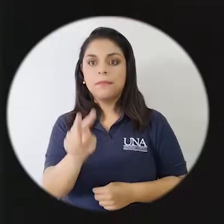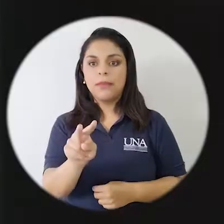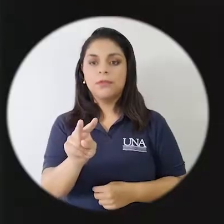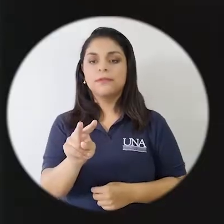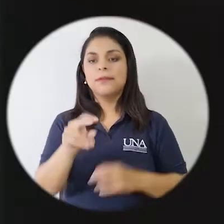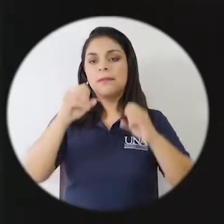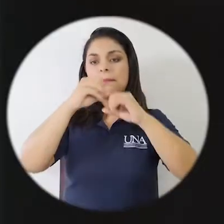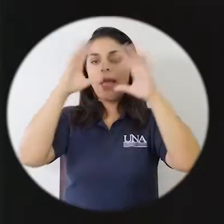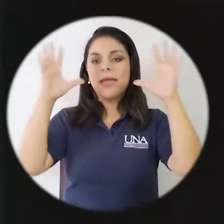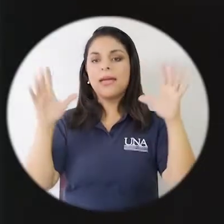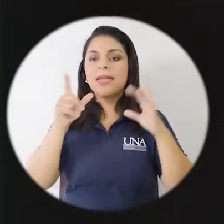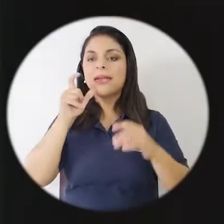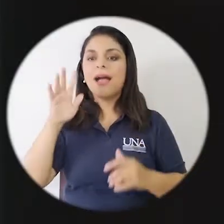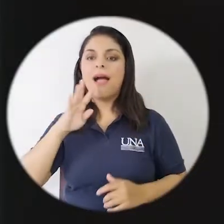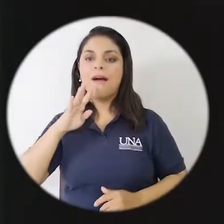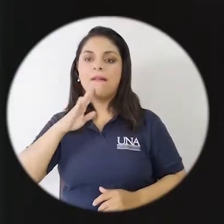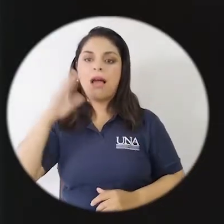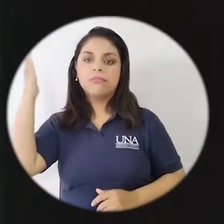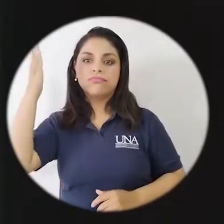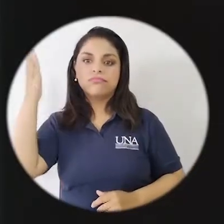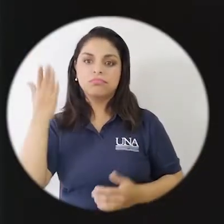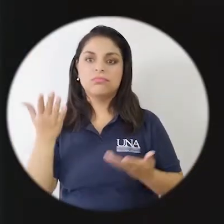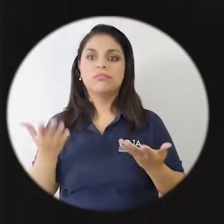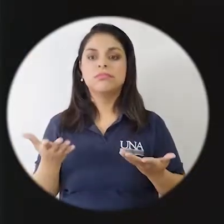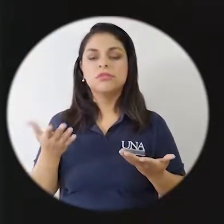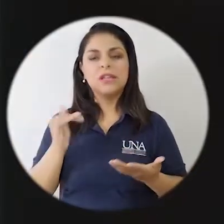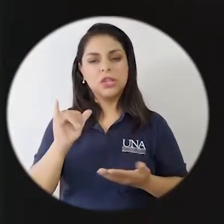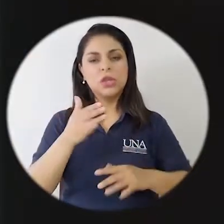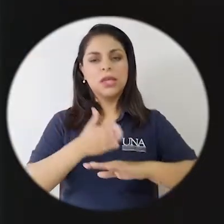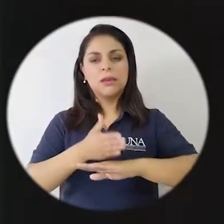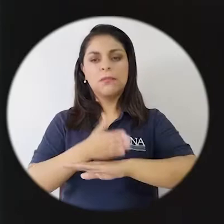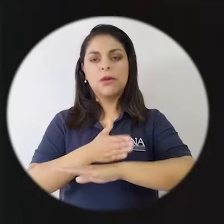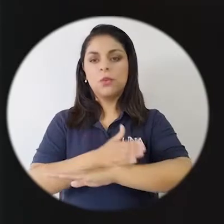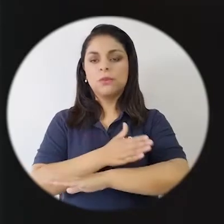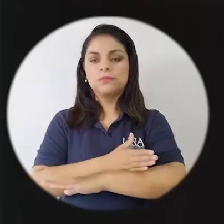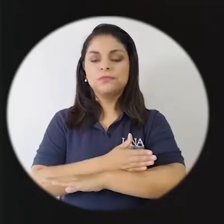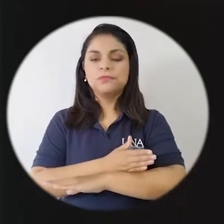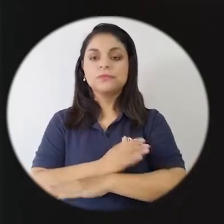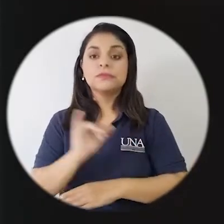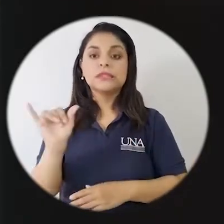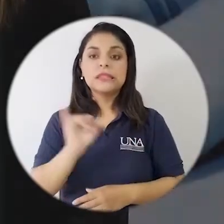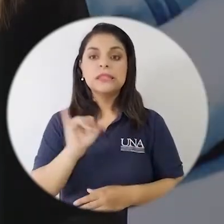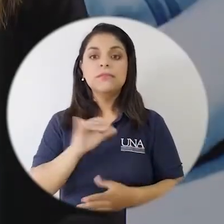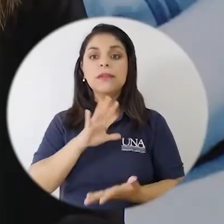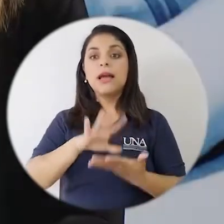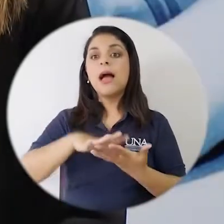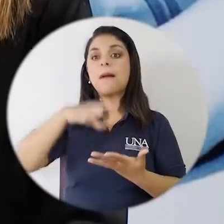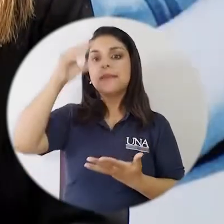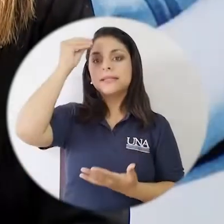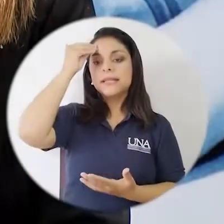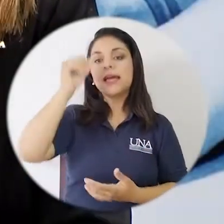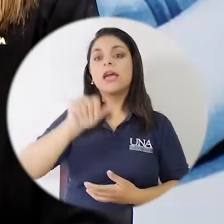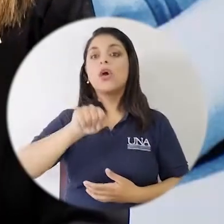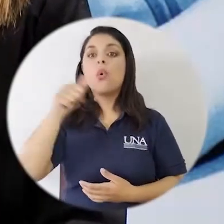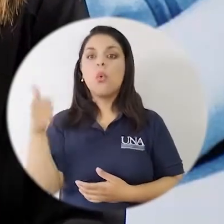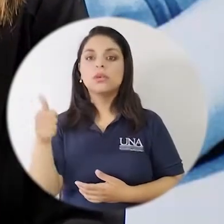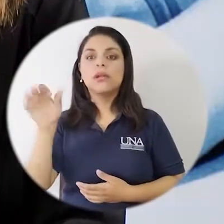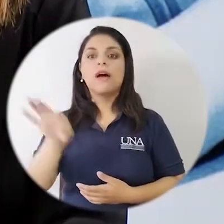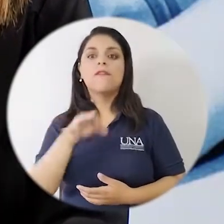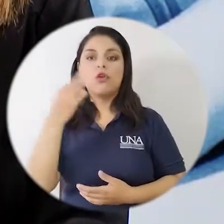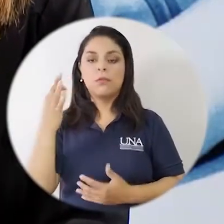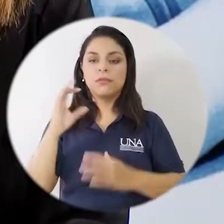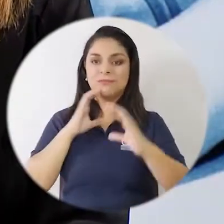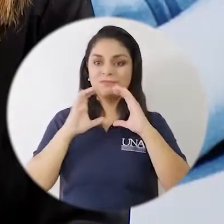al que lo habla. Entonces, eso es parte de lo que se ha ido mejorando. Y también aprender a que hay otros medios para